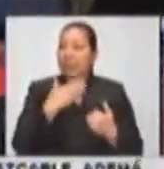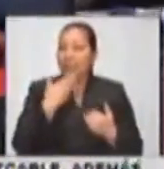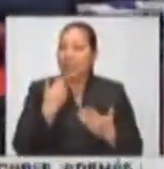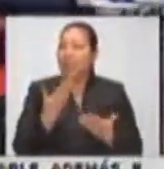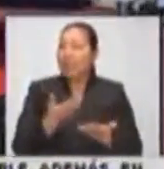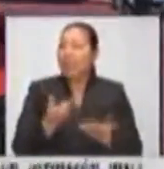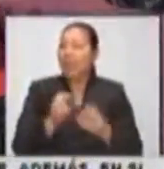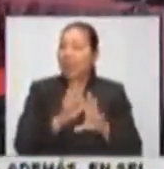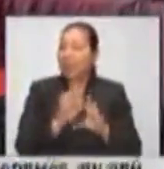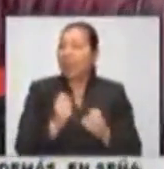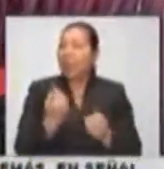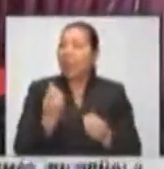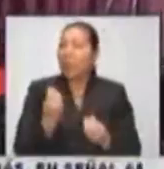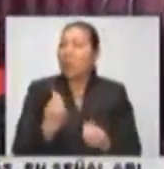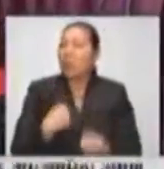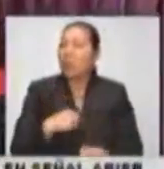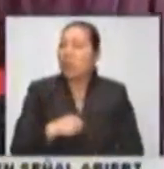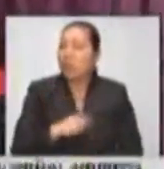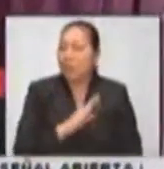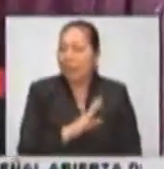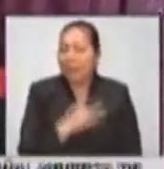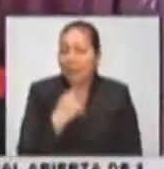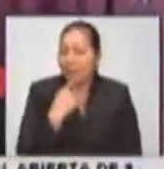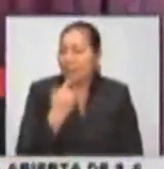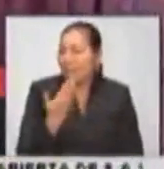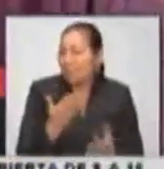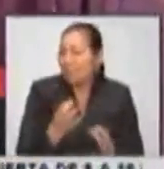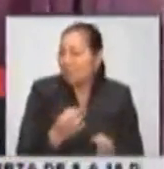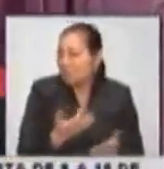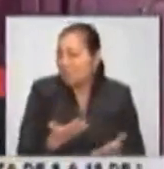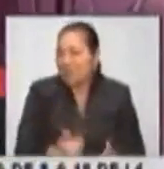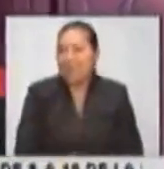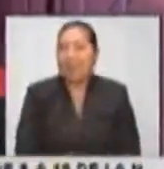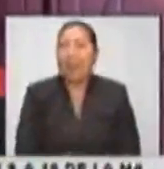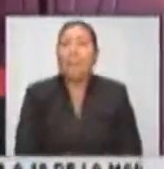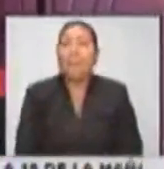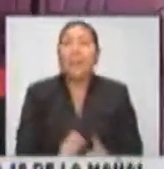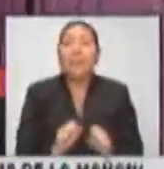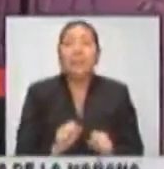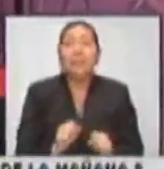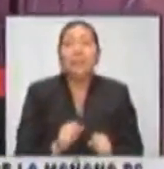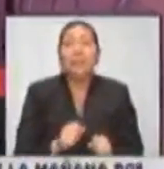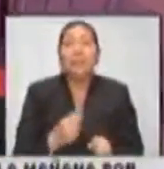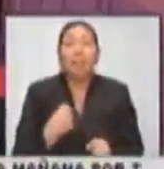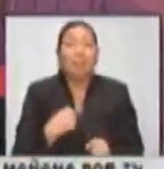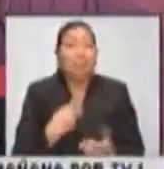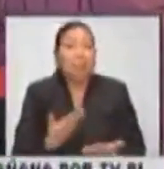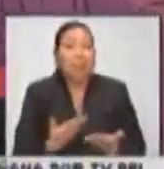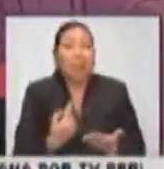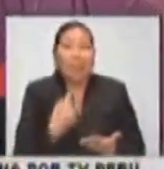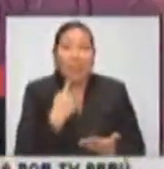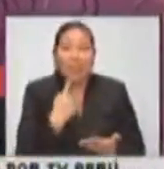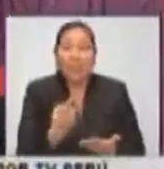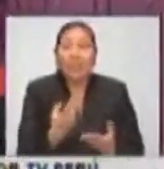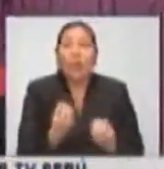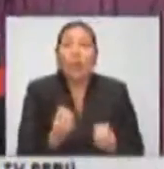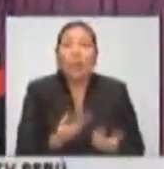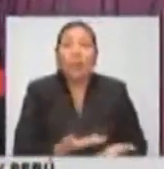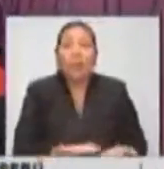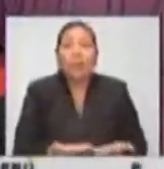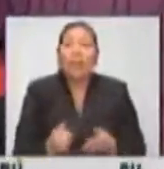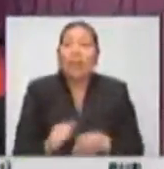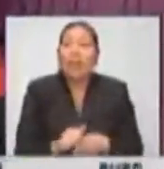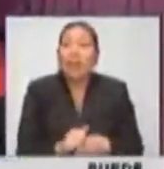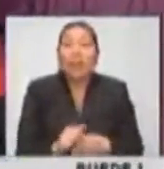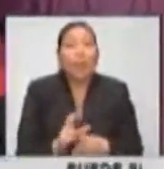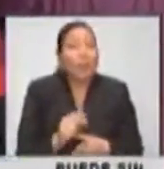a evaluar por cada uno de nosotros y decir si nos parece o no nos parece. Pero si nos parece, vamos a tener que decir, y entonces, ¿cómo las llevamos a la